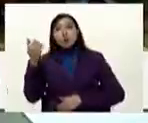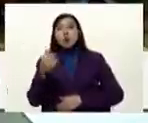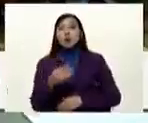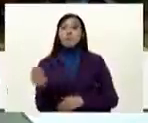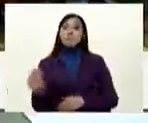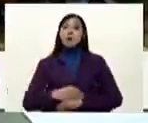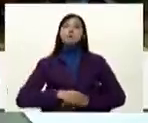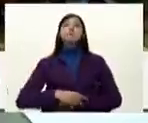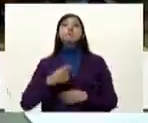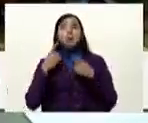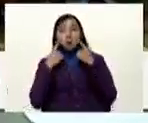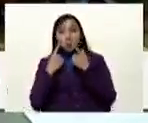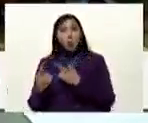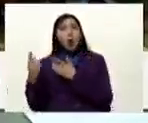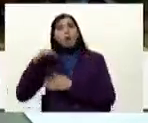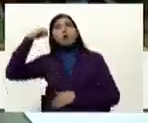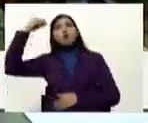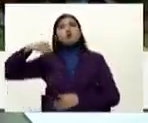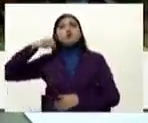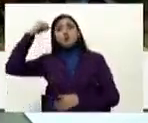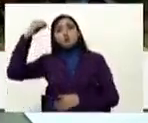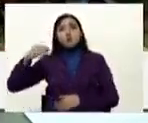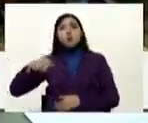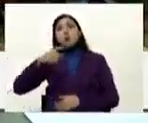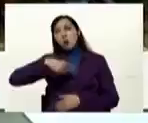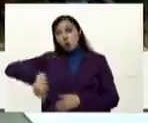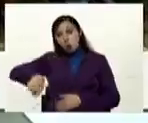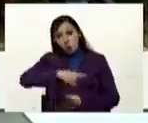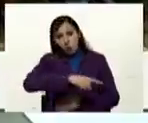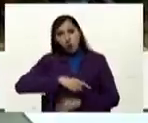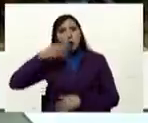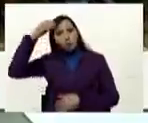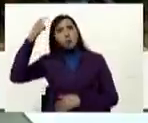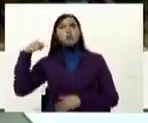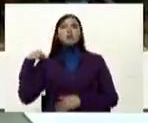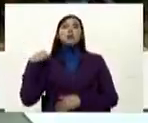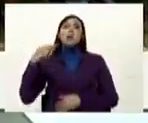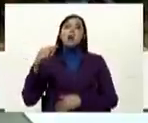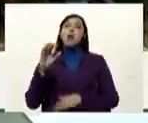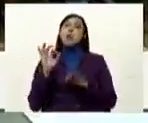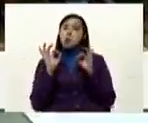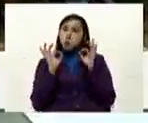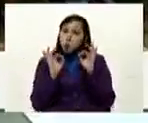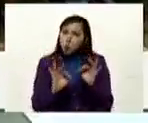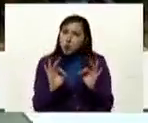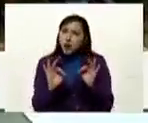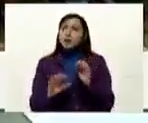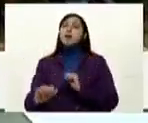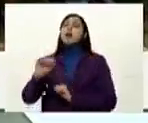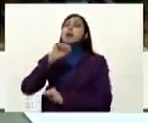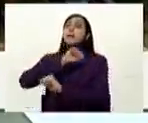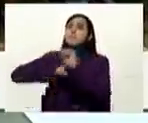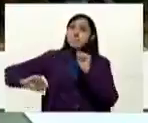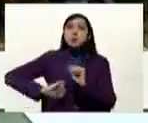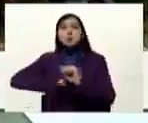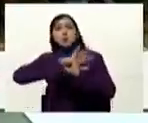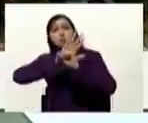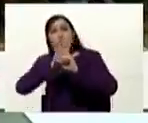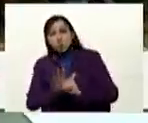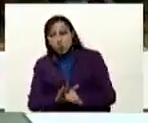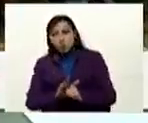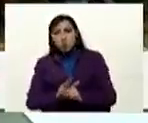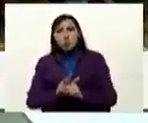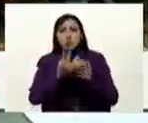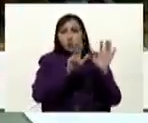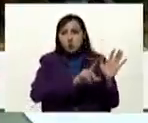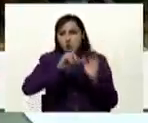Vamos a ver un video para que todos tengamos conciencia de cómo ha sido esta batalla de estas